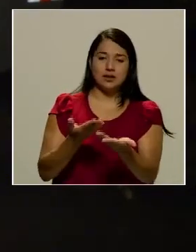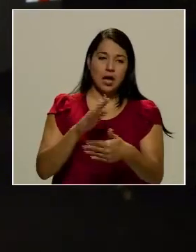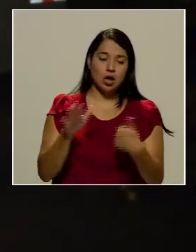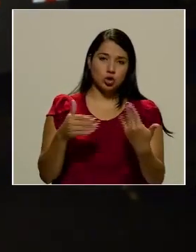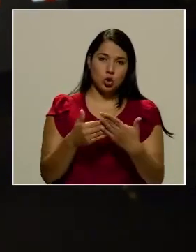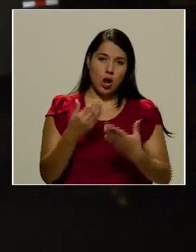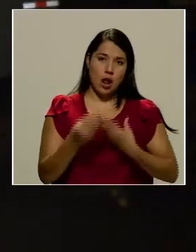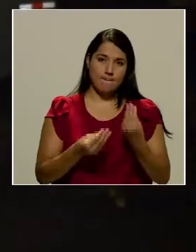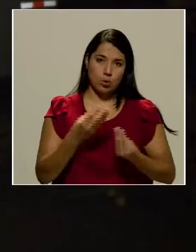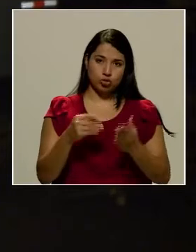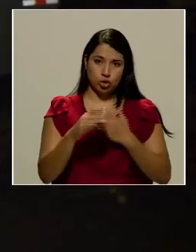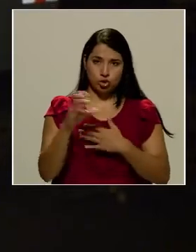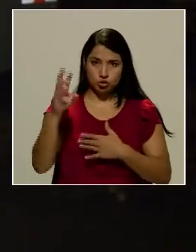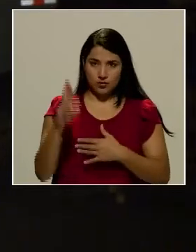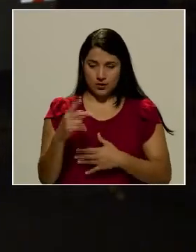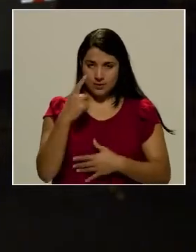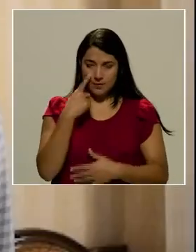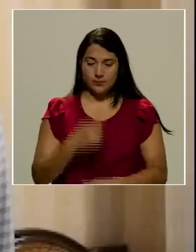productivo del país. Veamos.